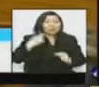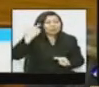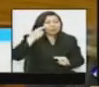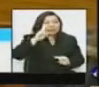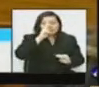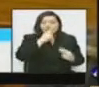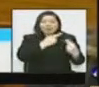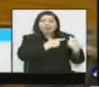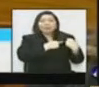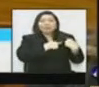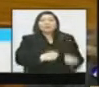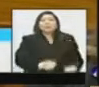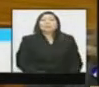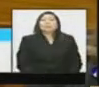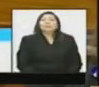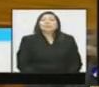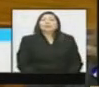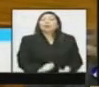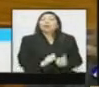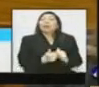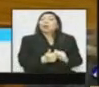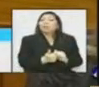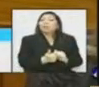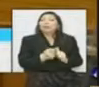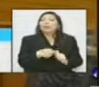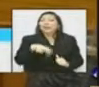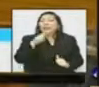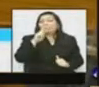habla mensaje